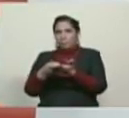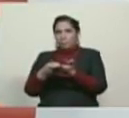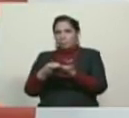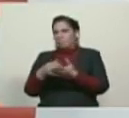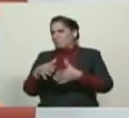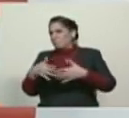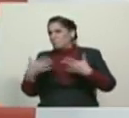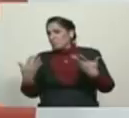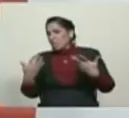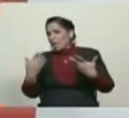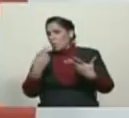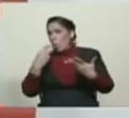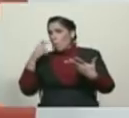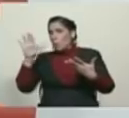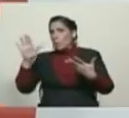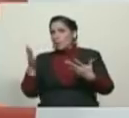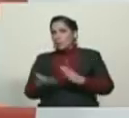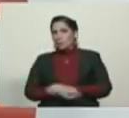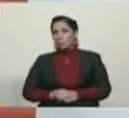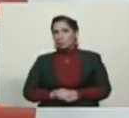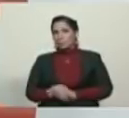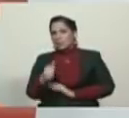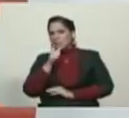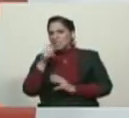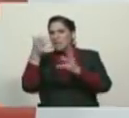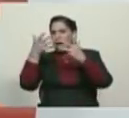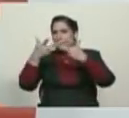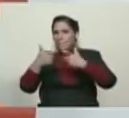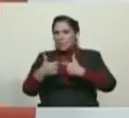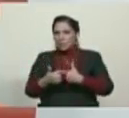comprometen? ¿Y quién administrará